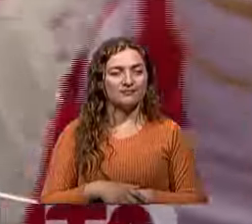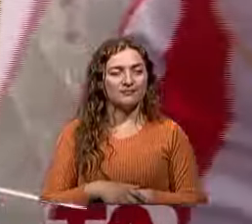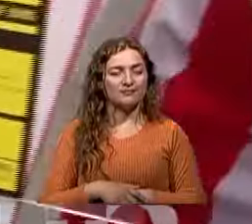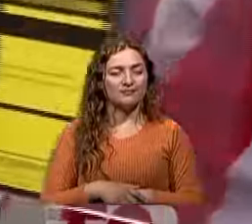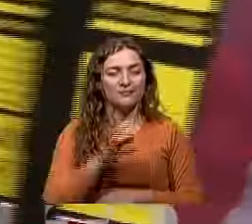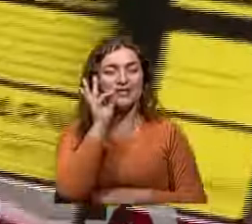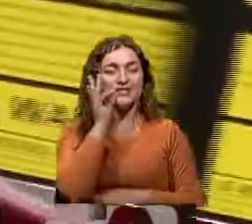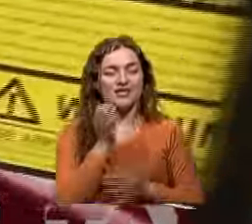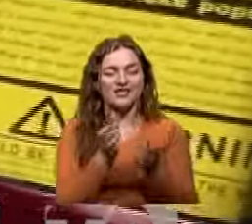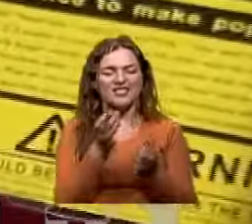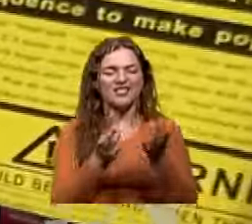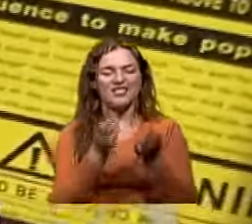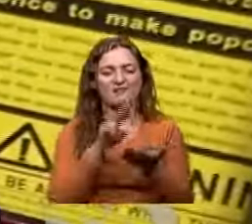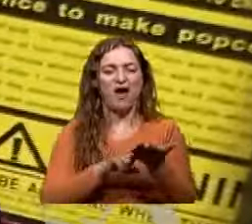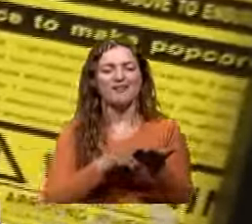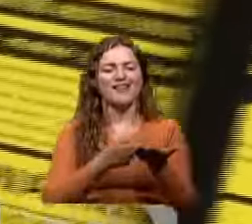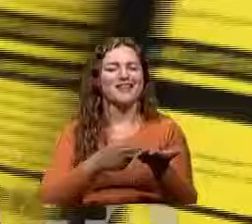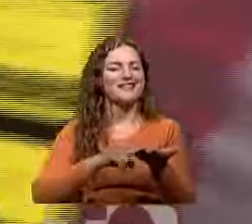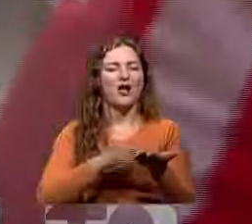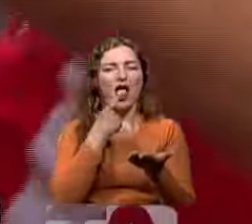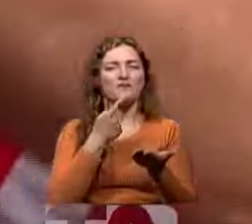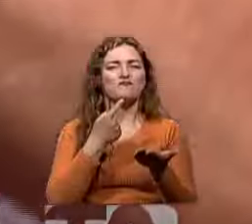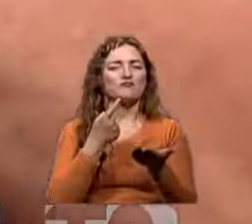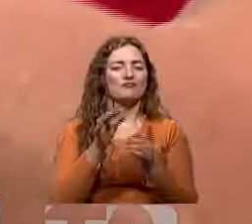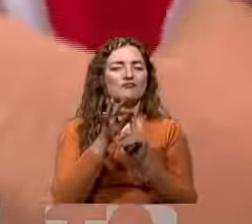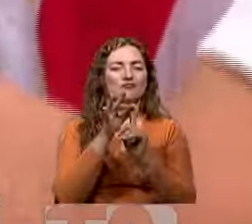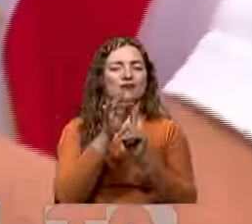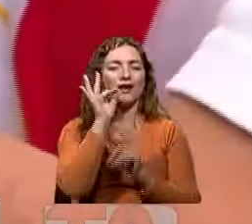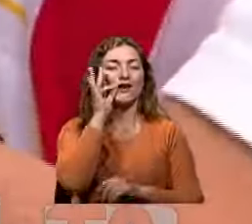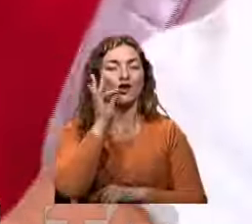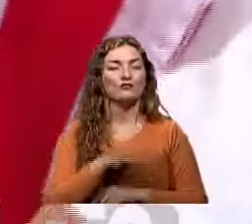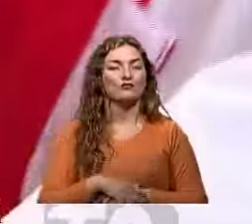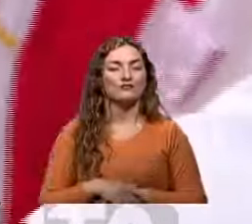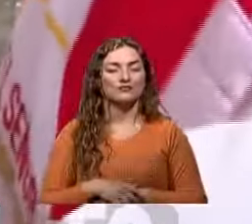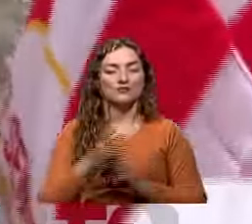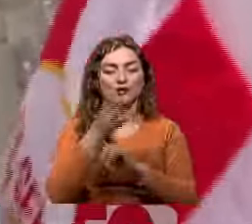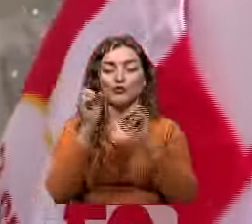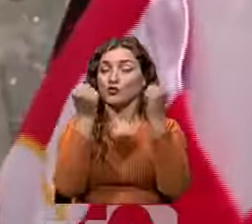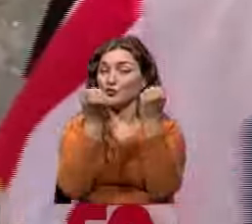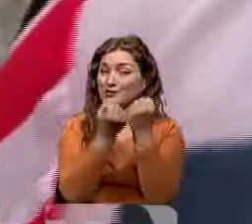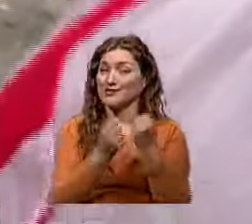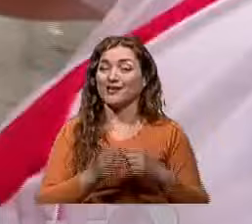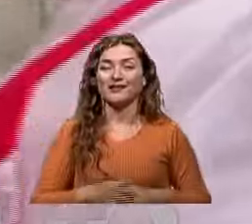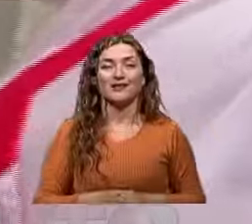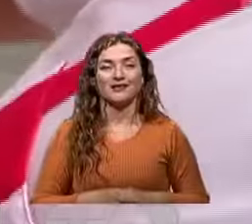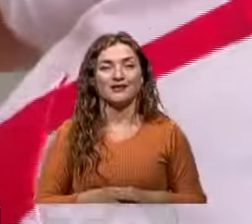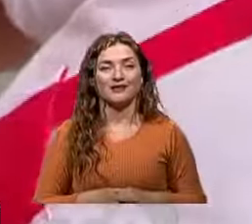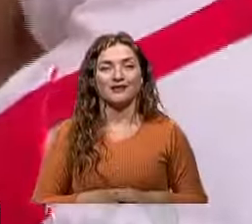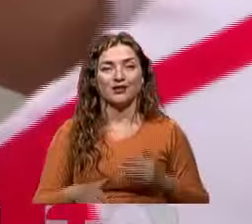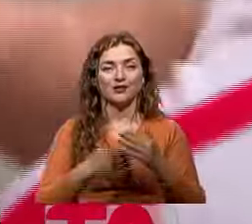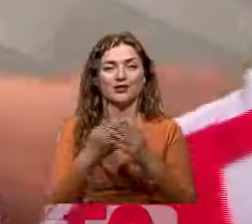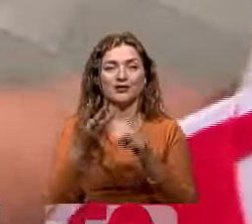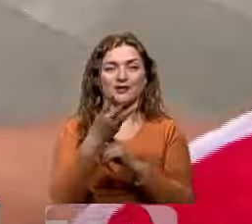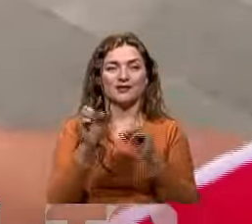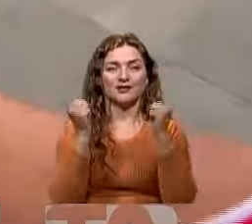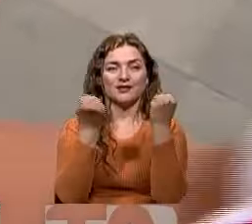palomitas tan ricas con mantequilla, un sabor único. ¡Qué delicia! Está también en redes sociales. Estamos ya creando absolutamente